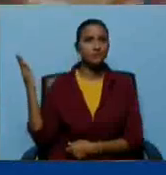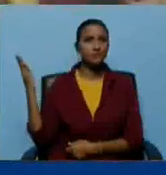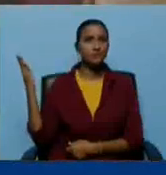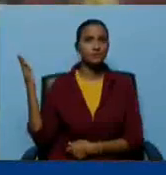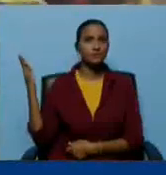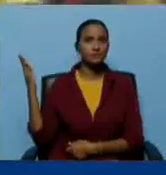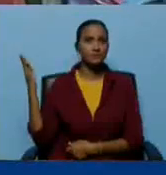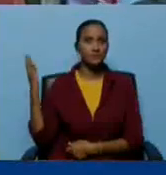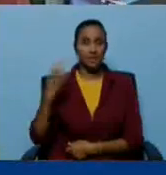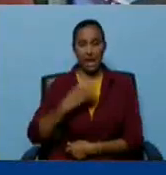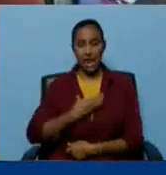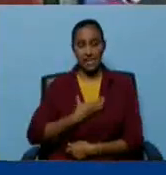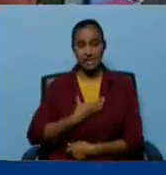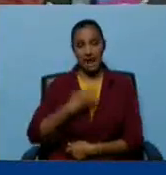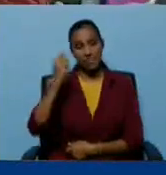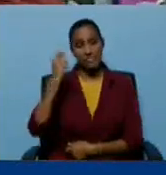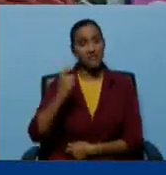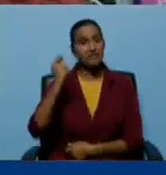Teresa.